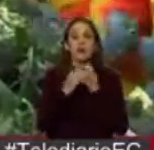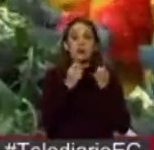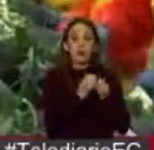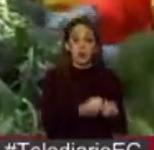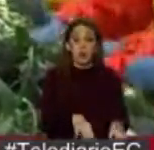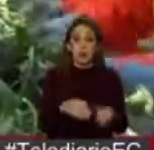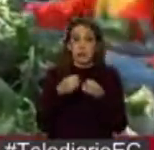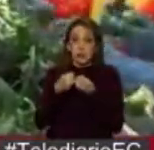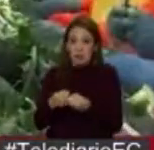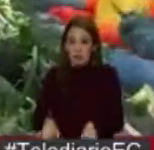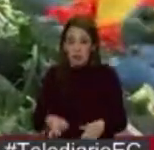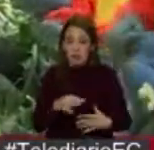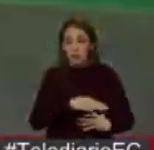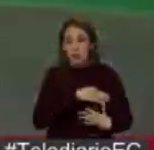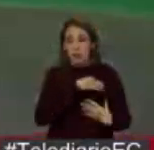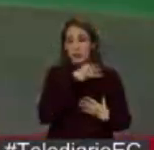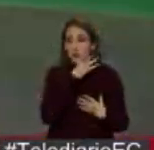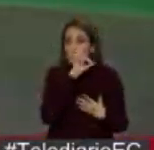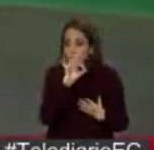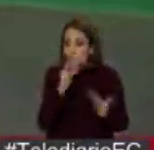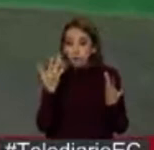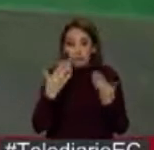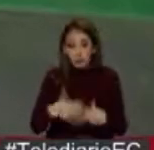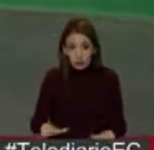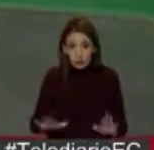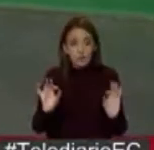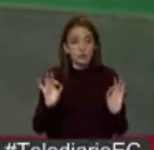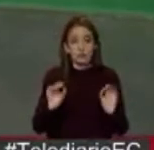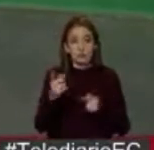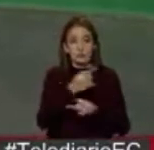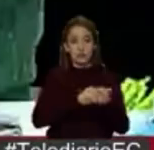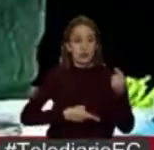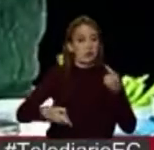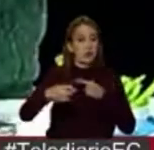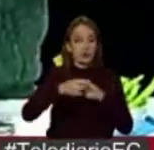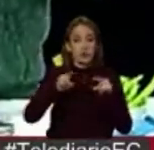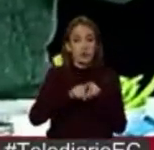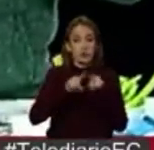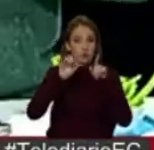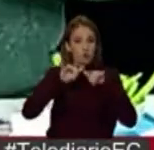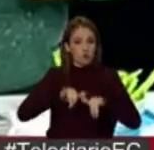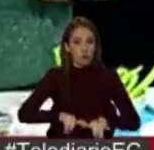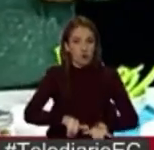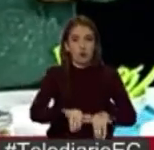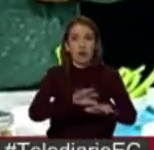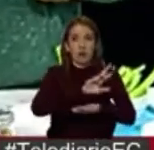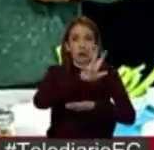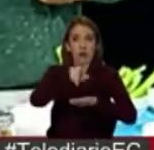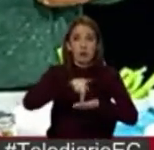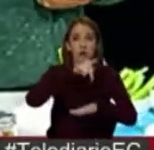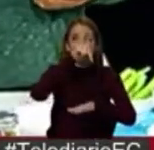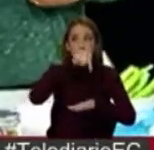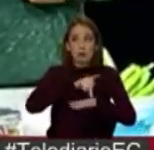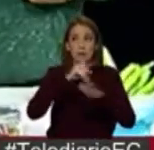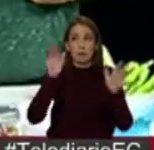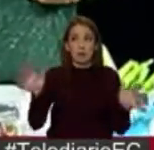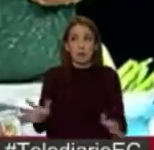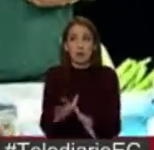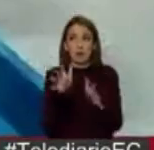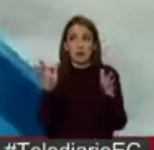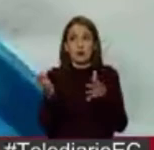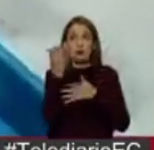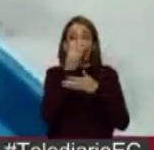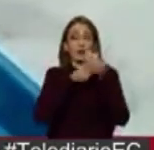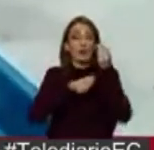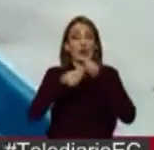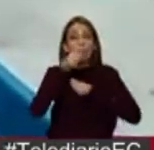contrario, vive entre nosotros. Por ello, en este regreso a la nueva normalidad, los especialistas recomiendan fortalecer el sistema inmunológico a